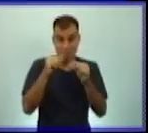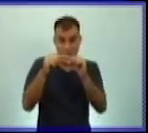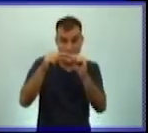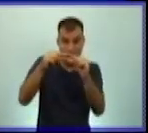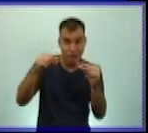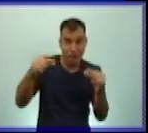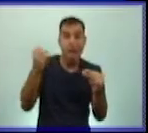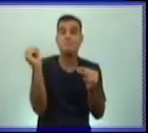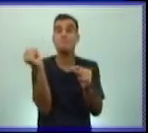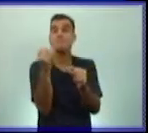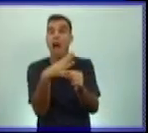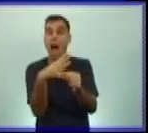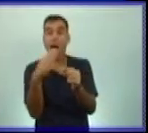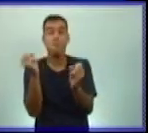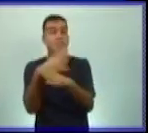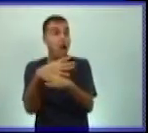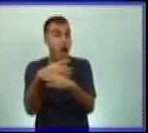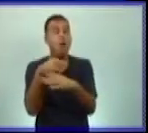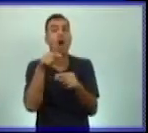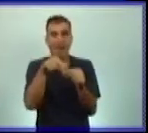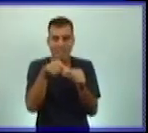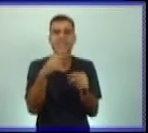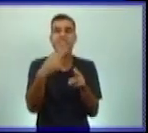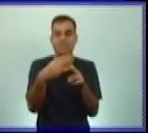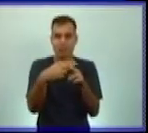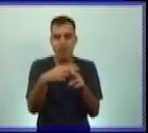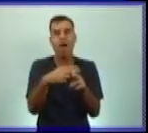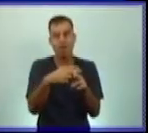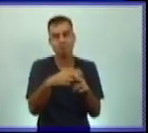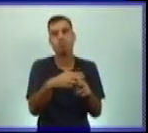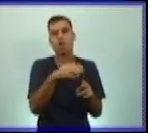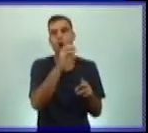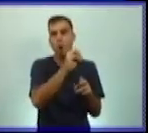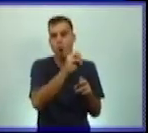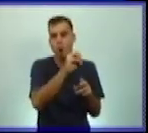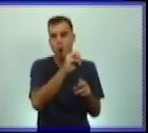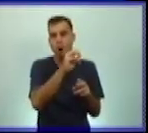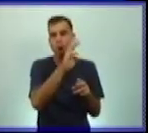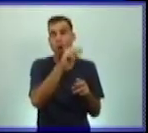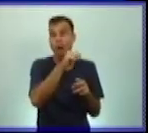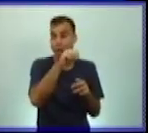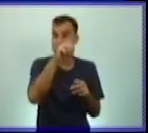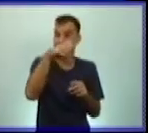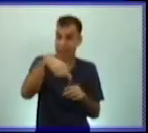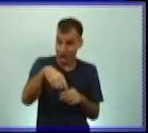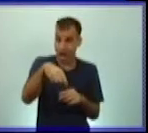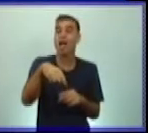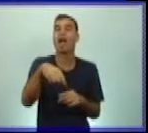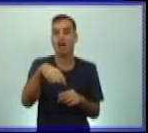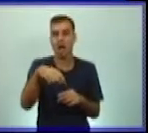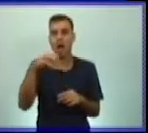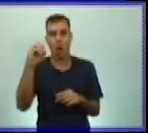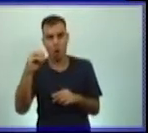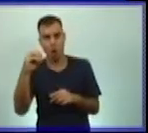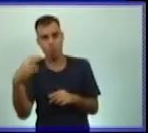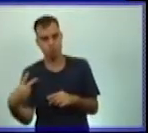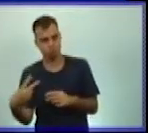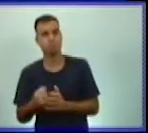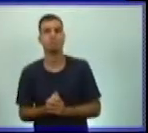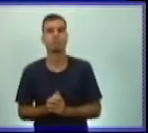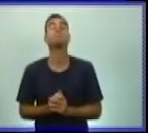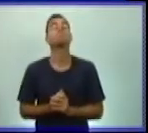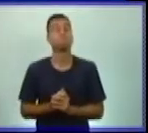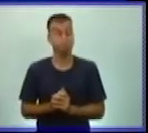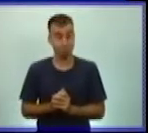observaron es el óxido de magnesio. Y fíjense que este óxido de magnesio es un óxido metálico.